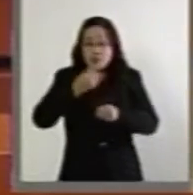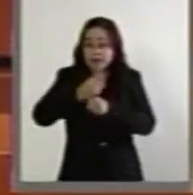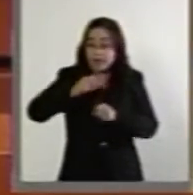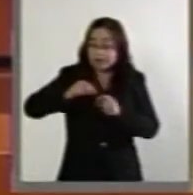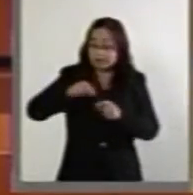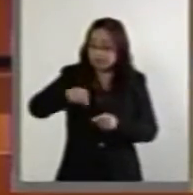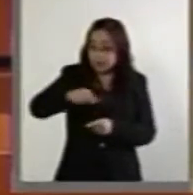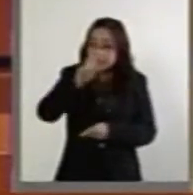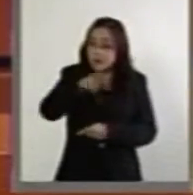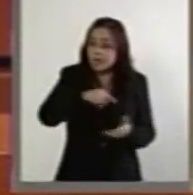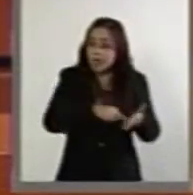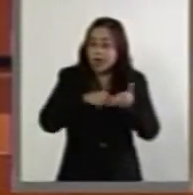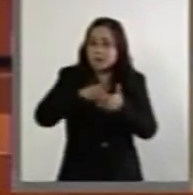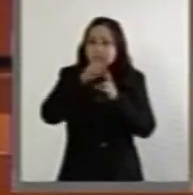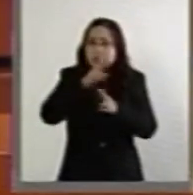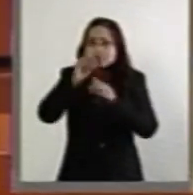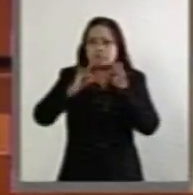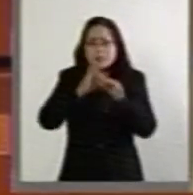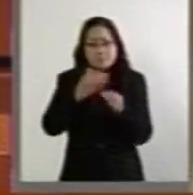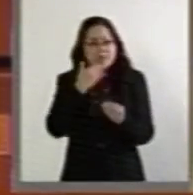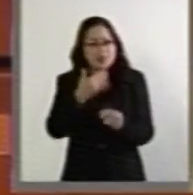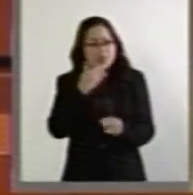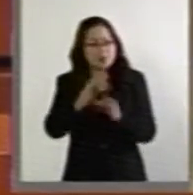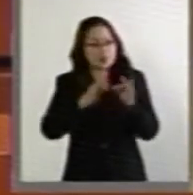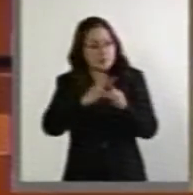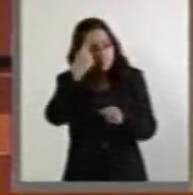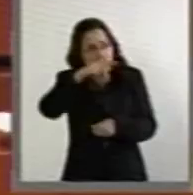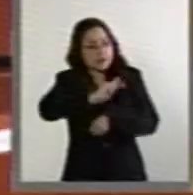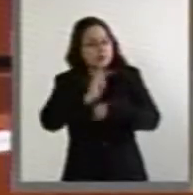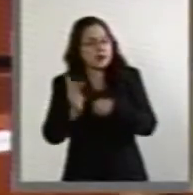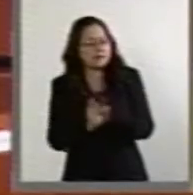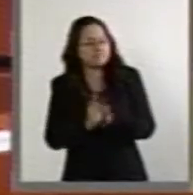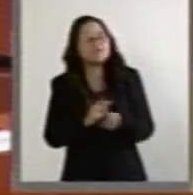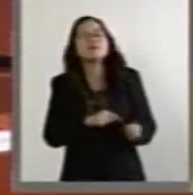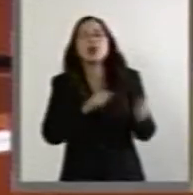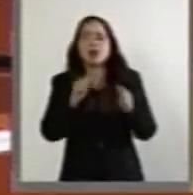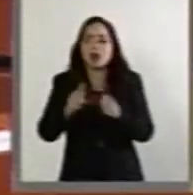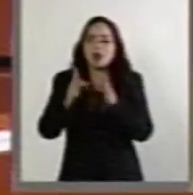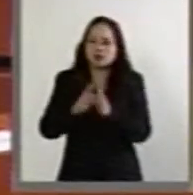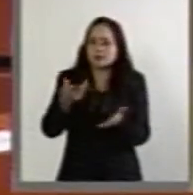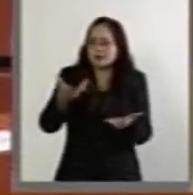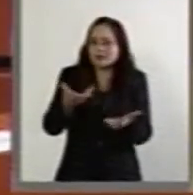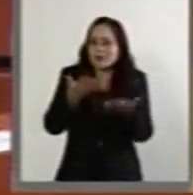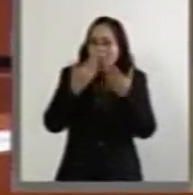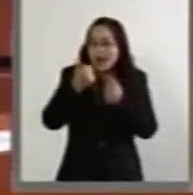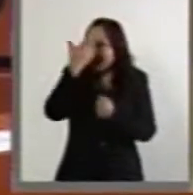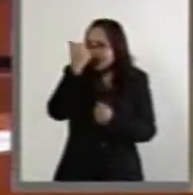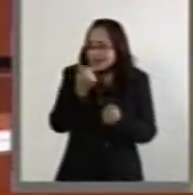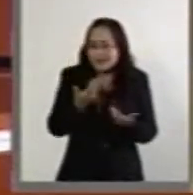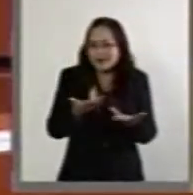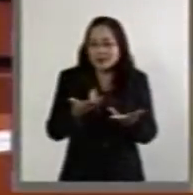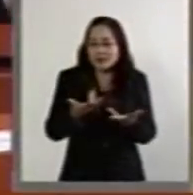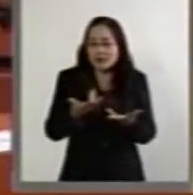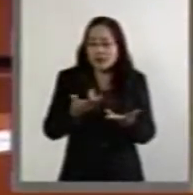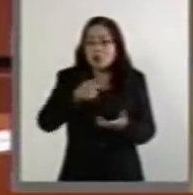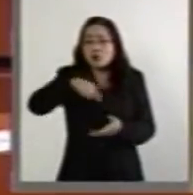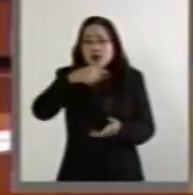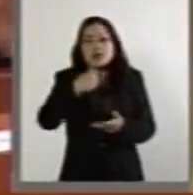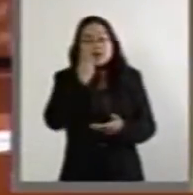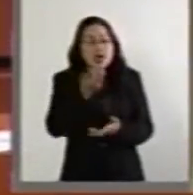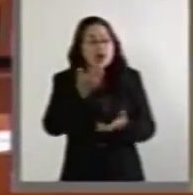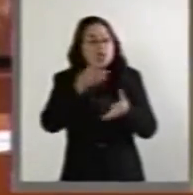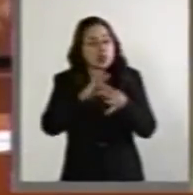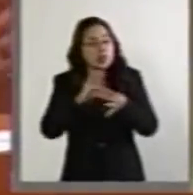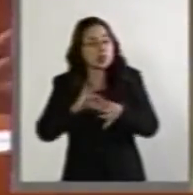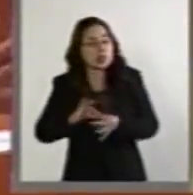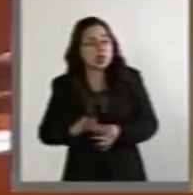dando resultados a nuestro país. Y ahí es donde se vuelve insostenible. Por más que traten de darle la